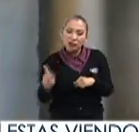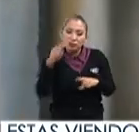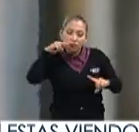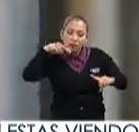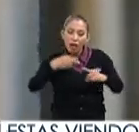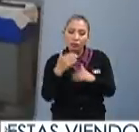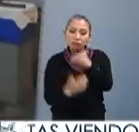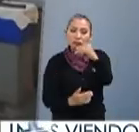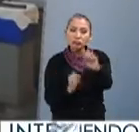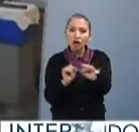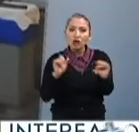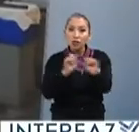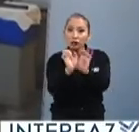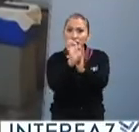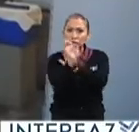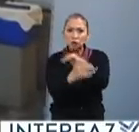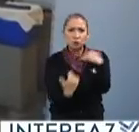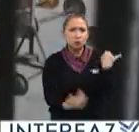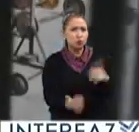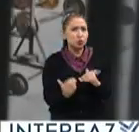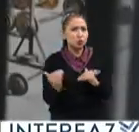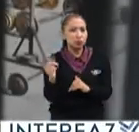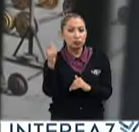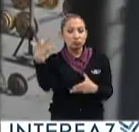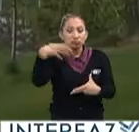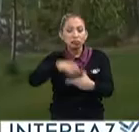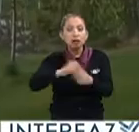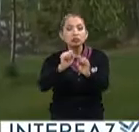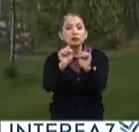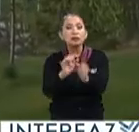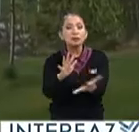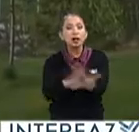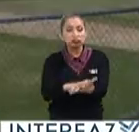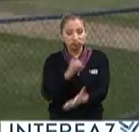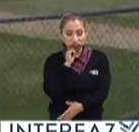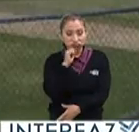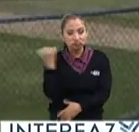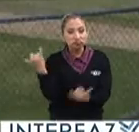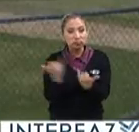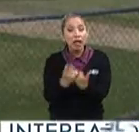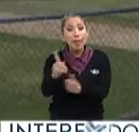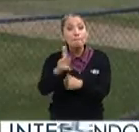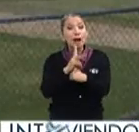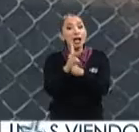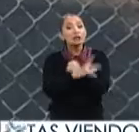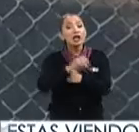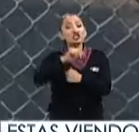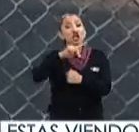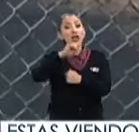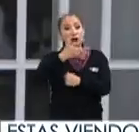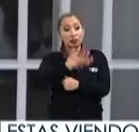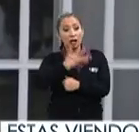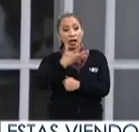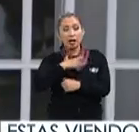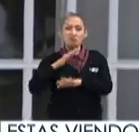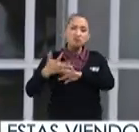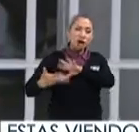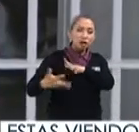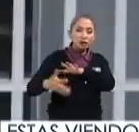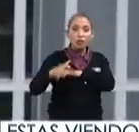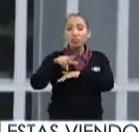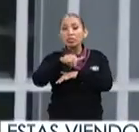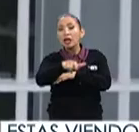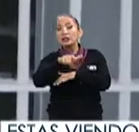visión de desarrollo social ejemplar, en la que se incluye su sistema penitenciario. Los países nórdicos cuentan con